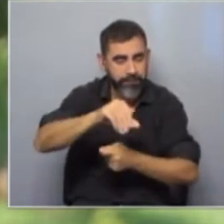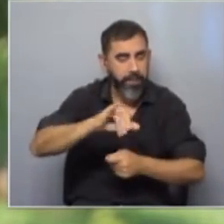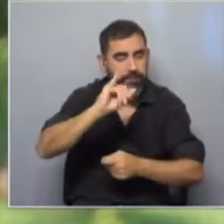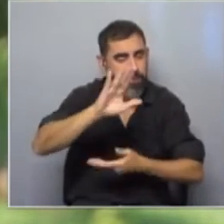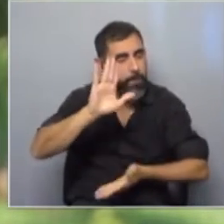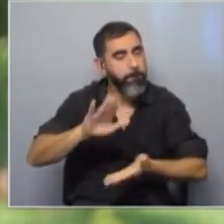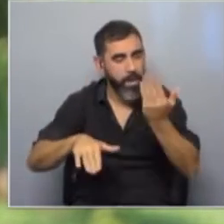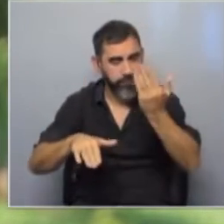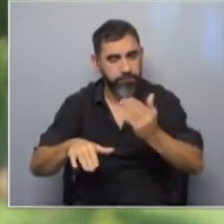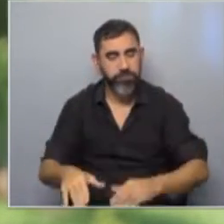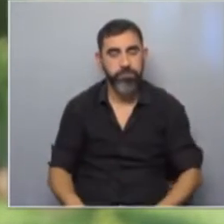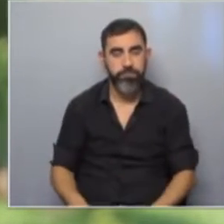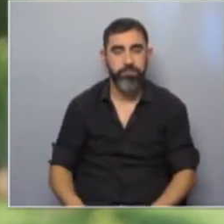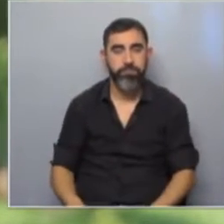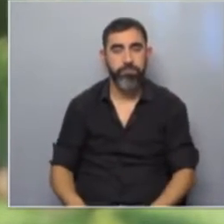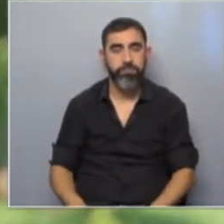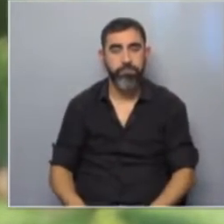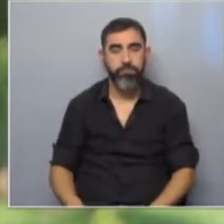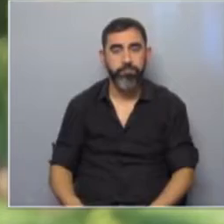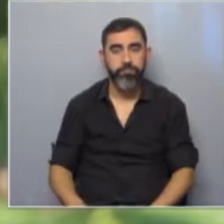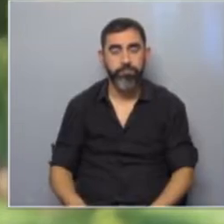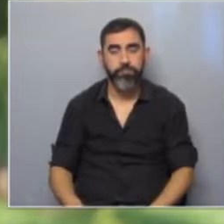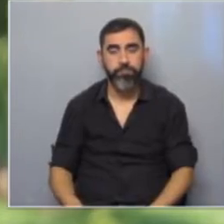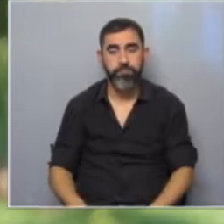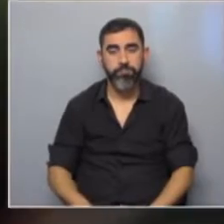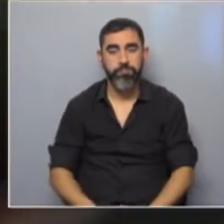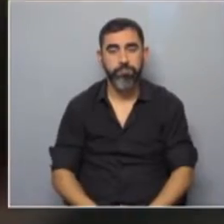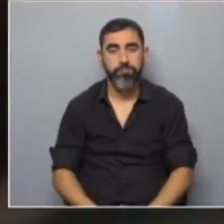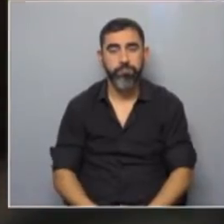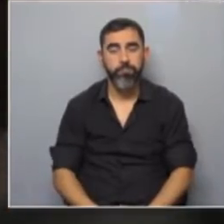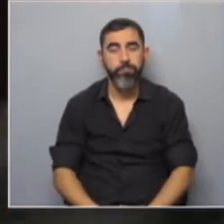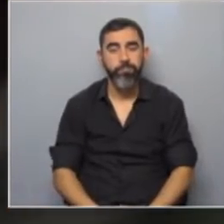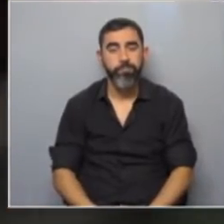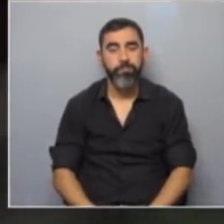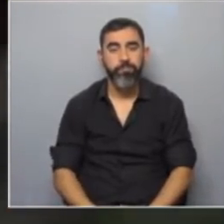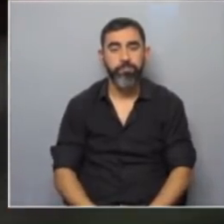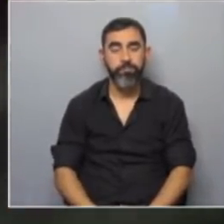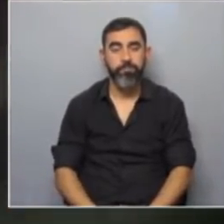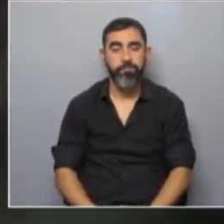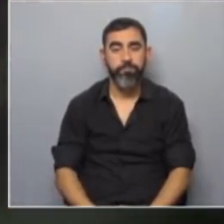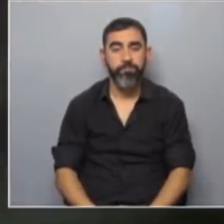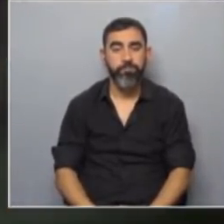probabilidad de que agreguen sal a los alimentos aumenta.